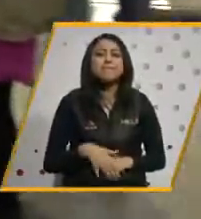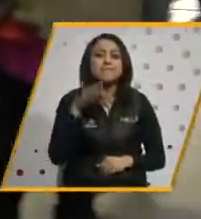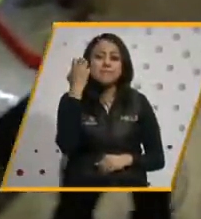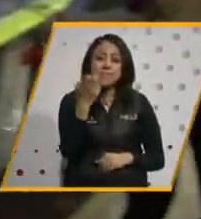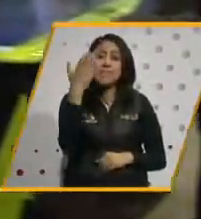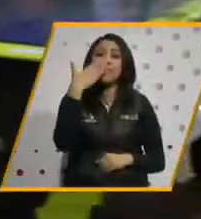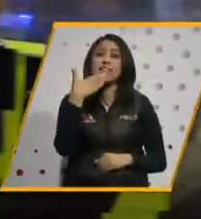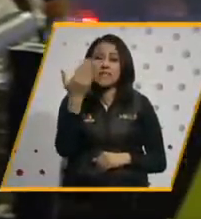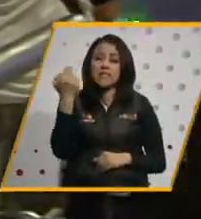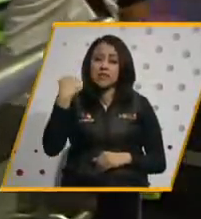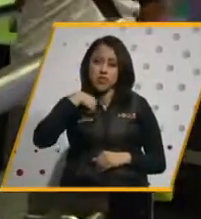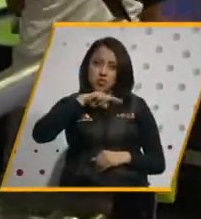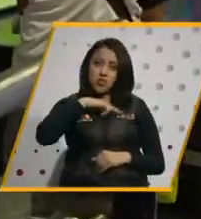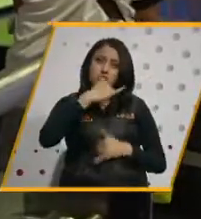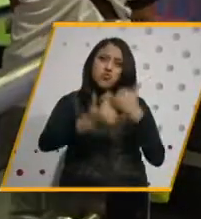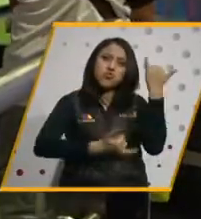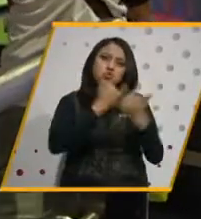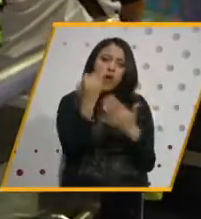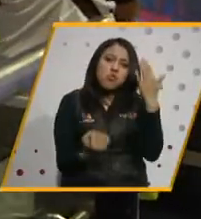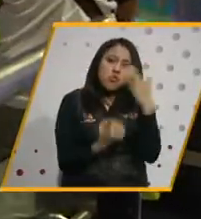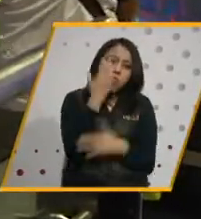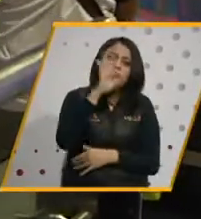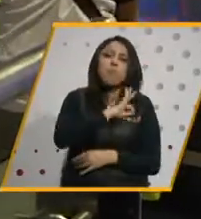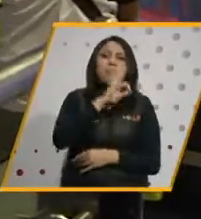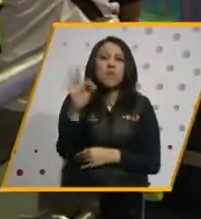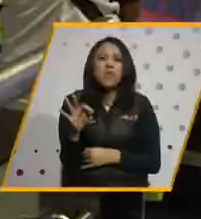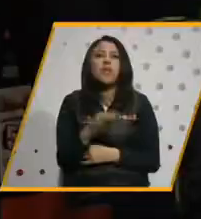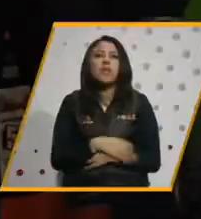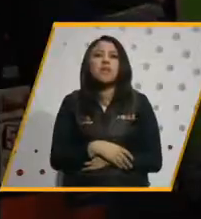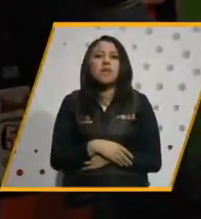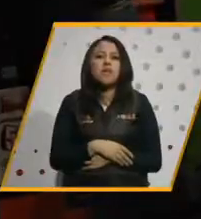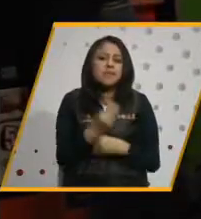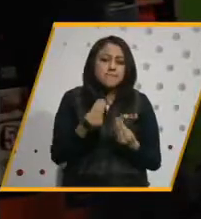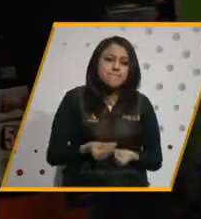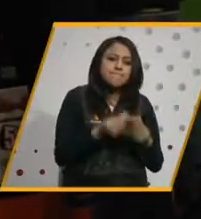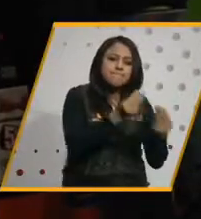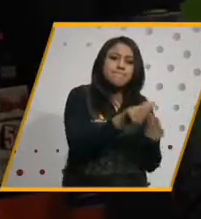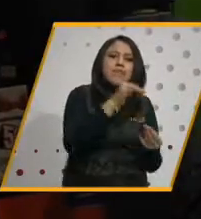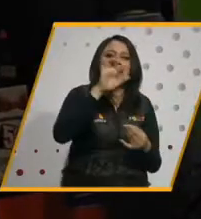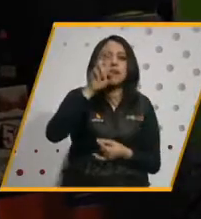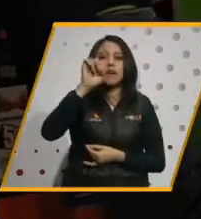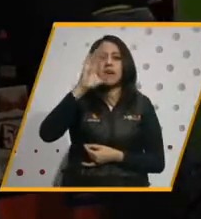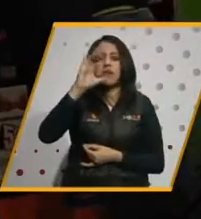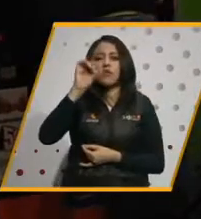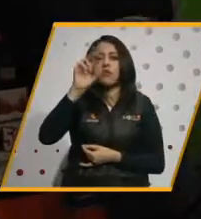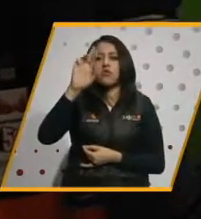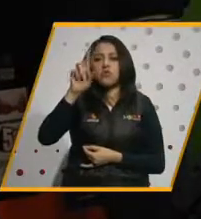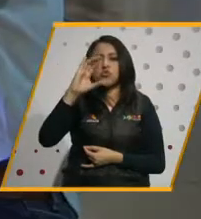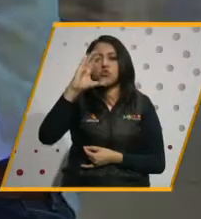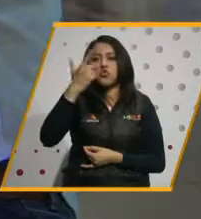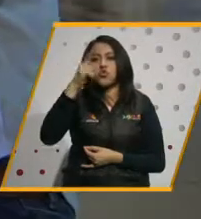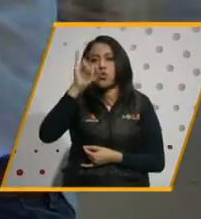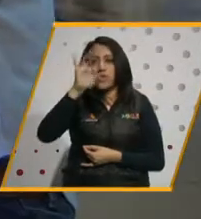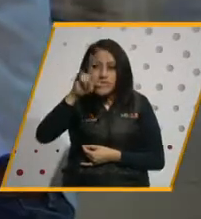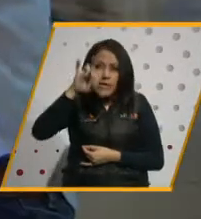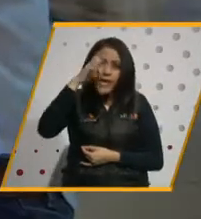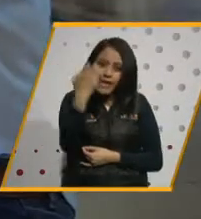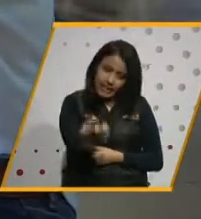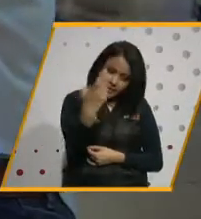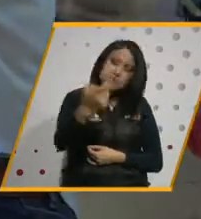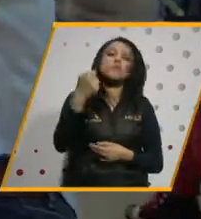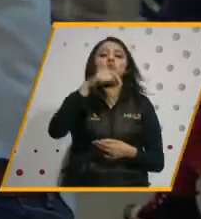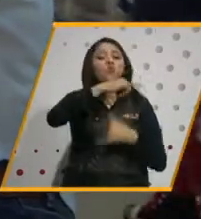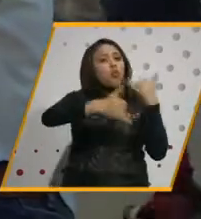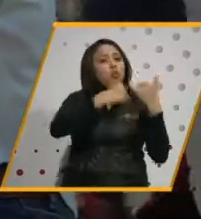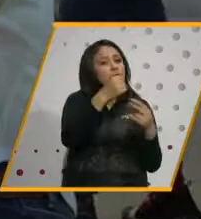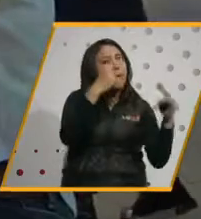momento de nosotros comprar un juguete nuevo para apoyar al Juguetón, llegamos a Recorcholis, ellos lo duplican y además nos